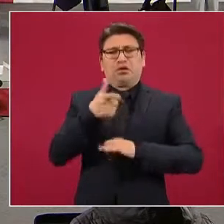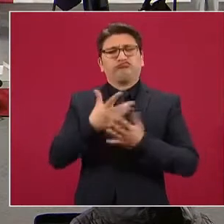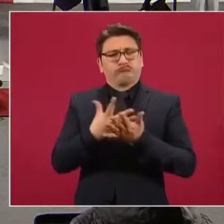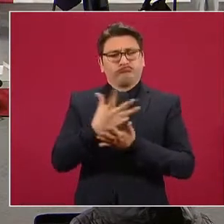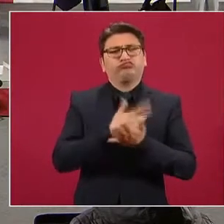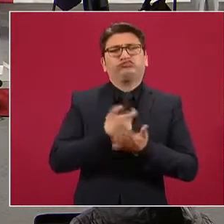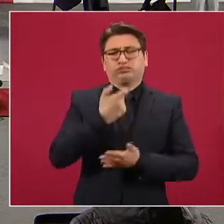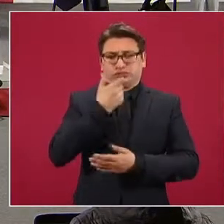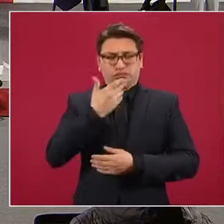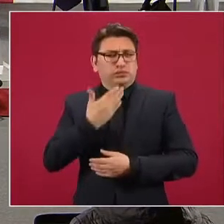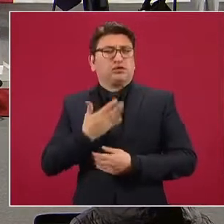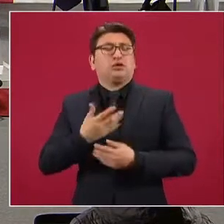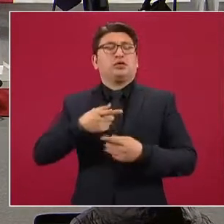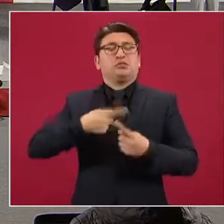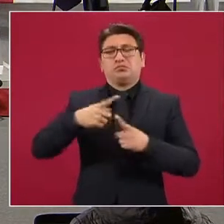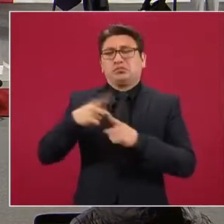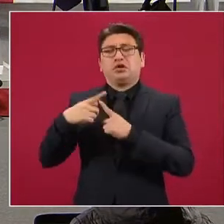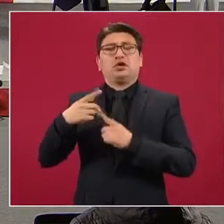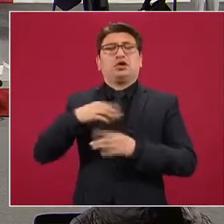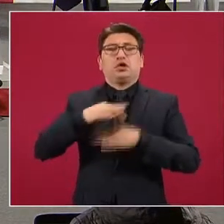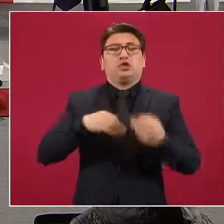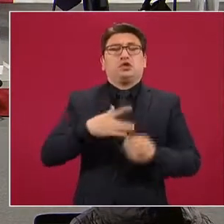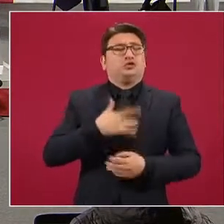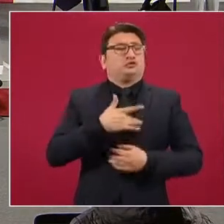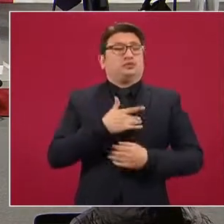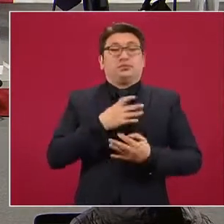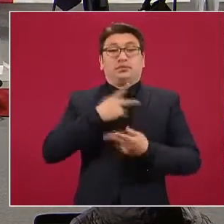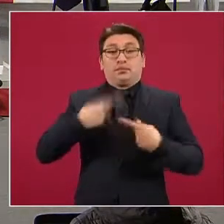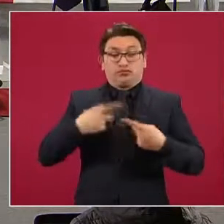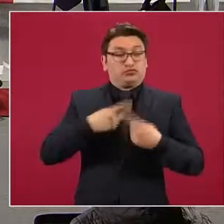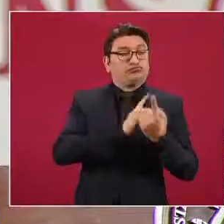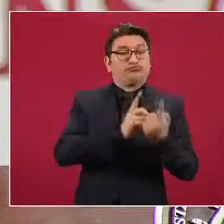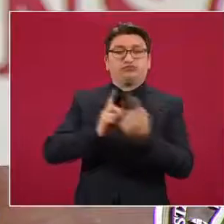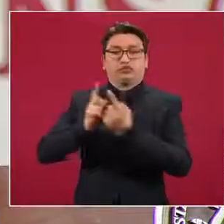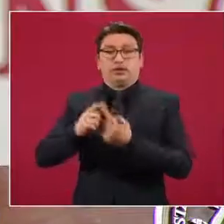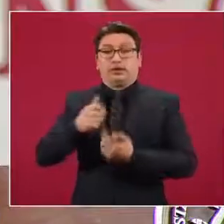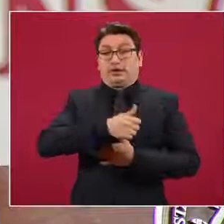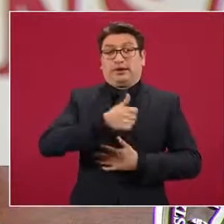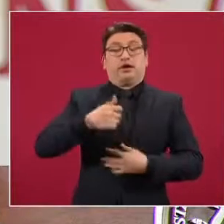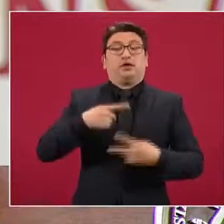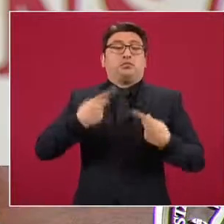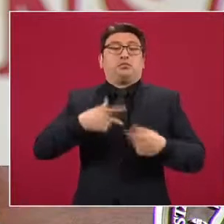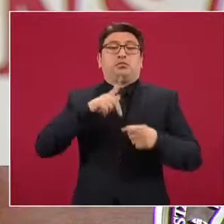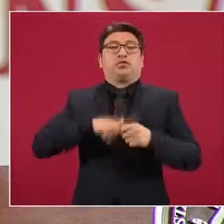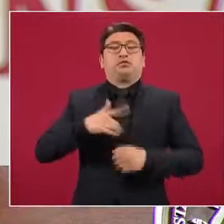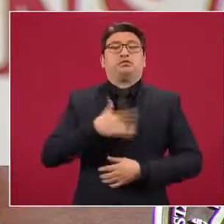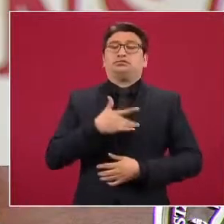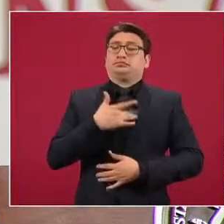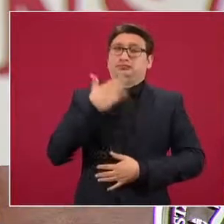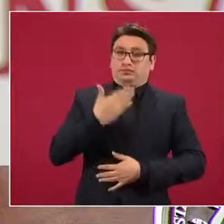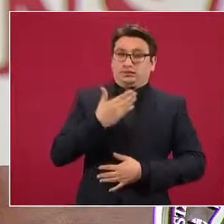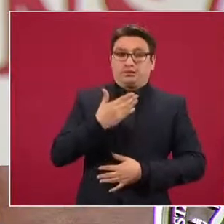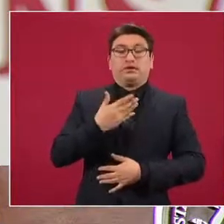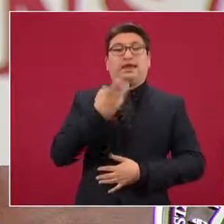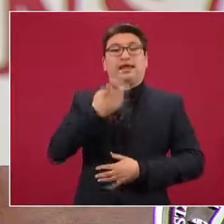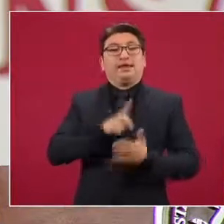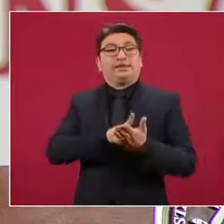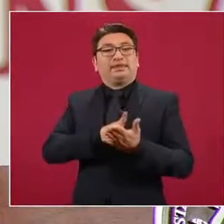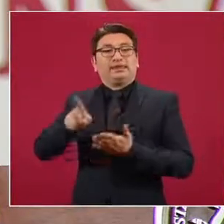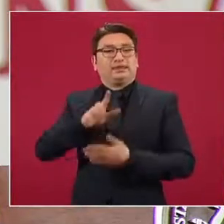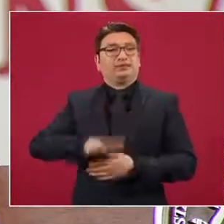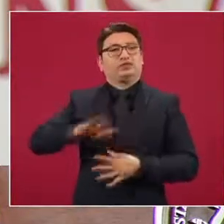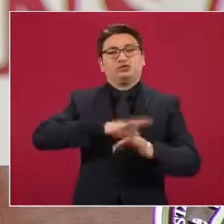nos vincula con nuestros semejantes y nos ofrece una forma de realización personal. Es universal como derecho y como